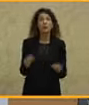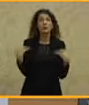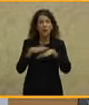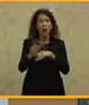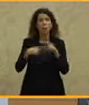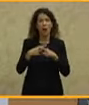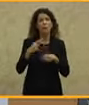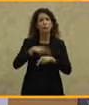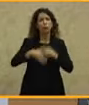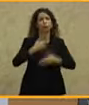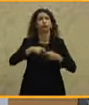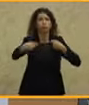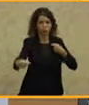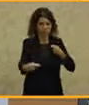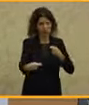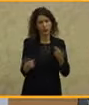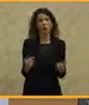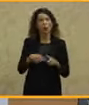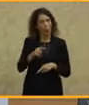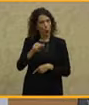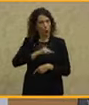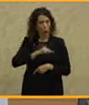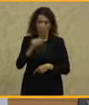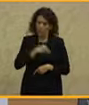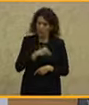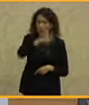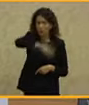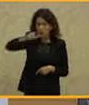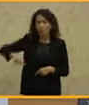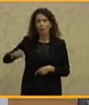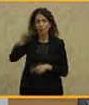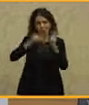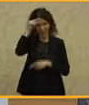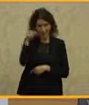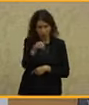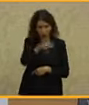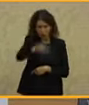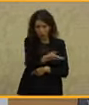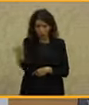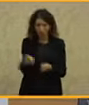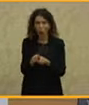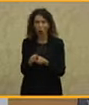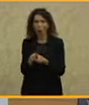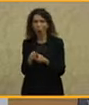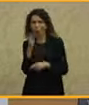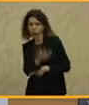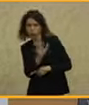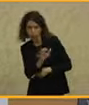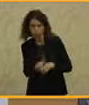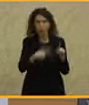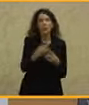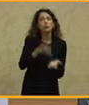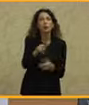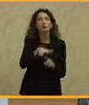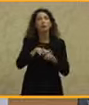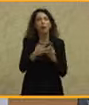integrales y continuadas en el tiempo. Es doloroso que las personas con trastorno mental sean objeto de burla, se vean